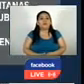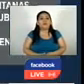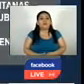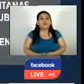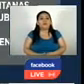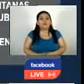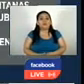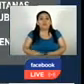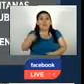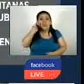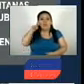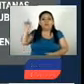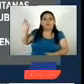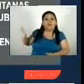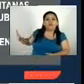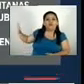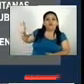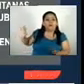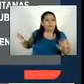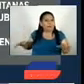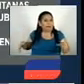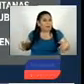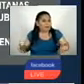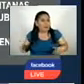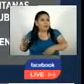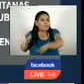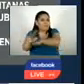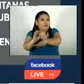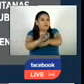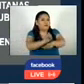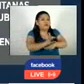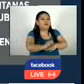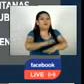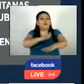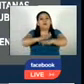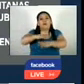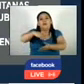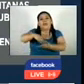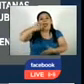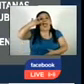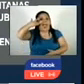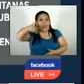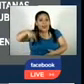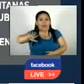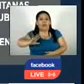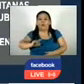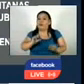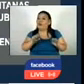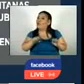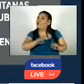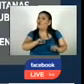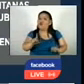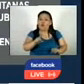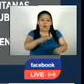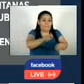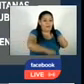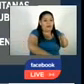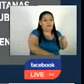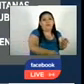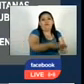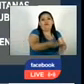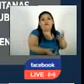Tenemos en pantalla parte de las recomendaciones que ha emitido Protección Civil. Por ejemplo, evitar hacer fogatas,